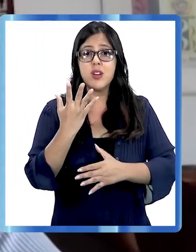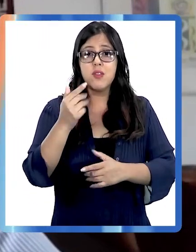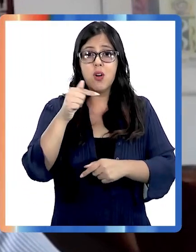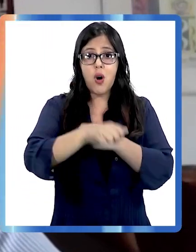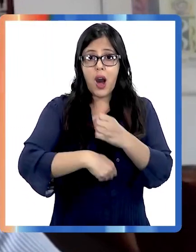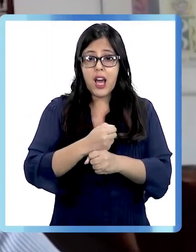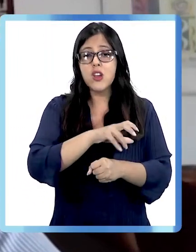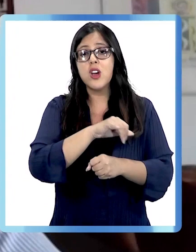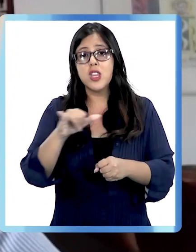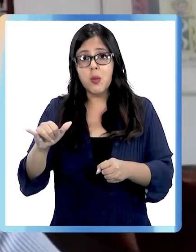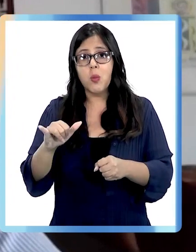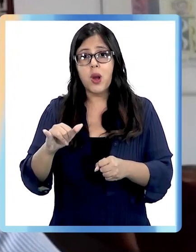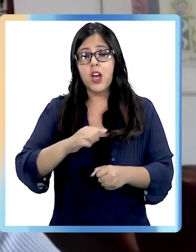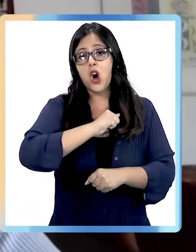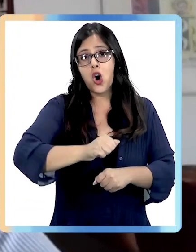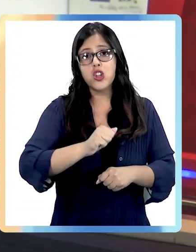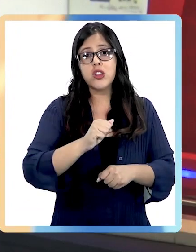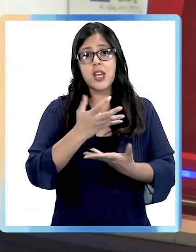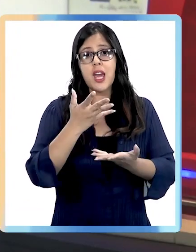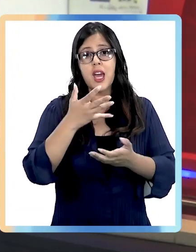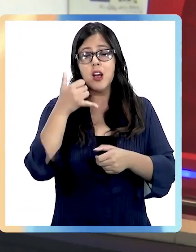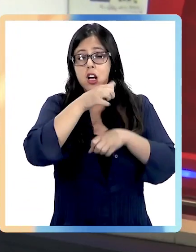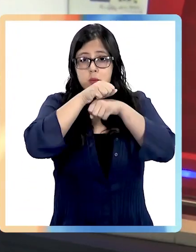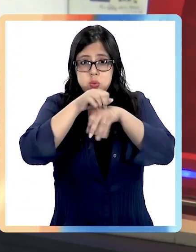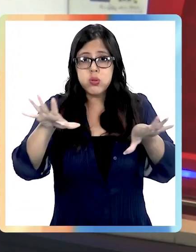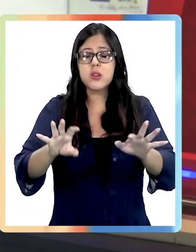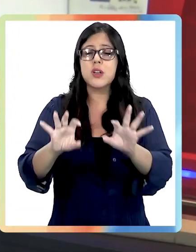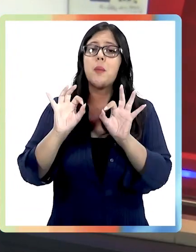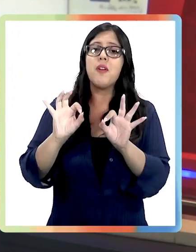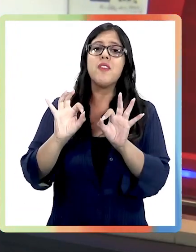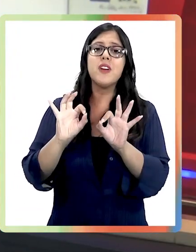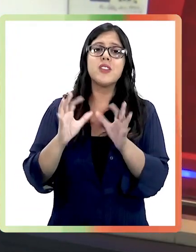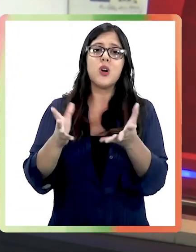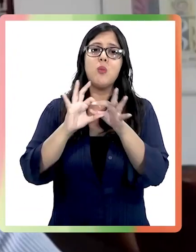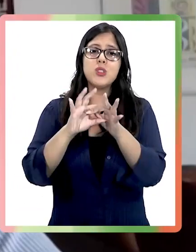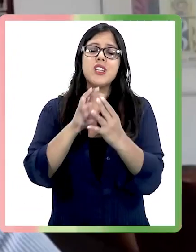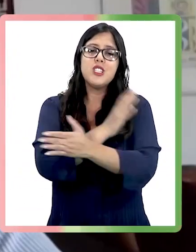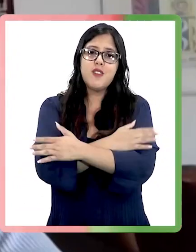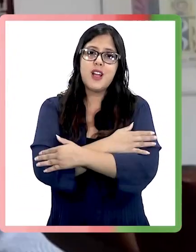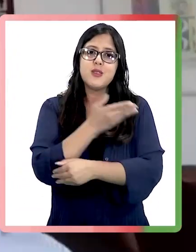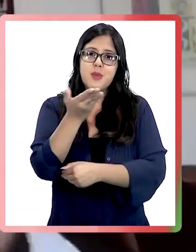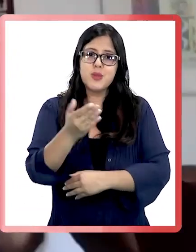temporada y después los vamos a llamar a vacunarse contra la influenza. Perfecto, un abrazo grande para usted, que esté muy bien. Que estés bien, chao.